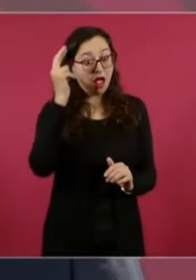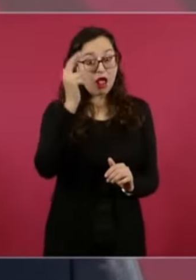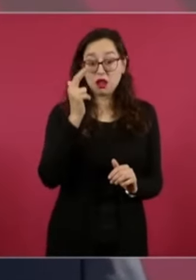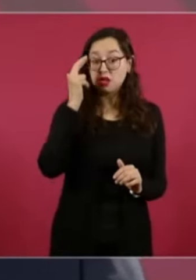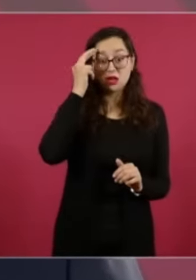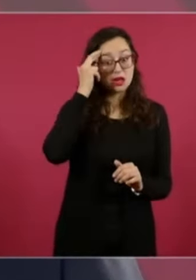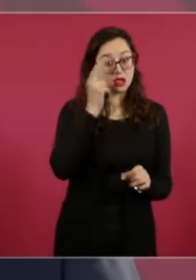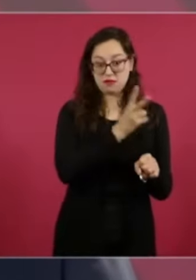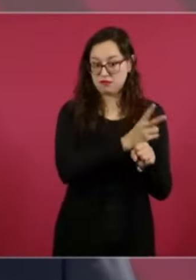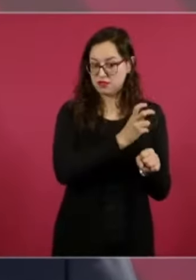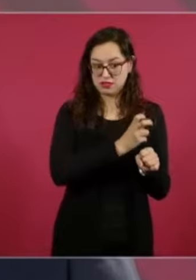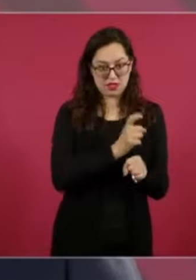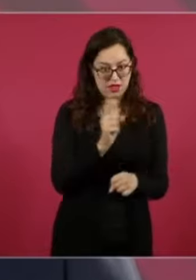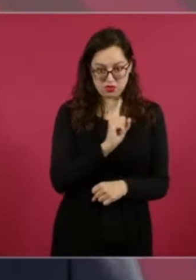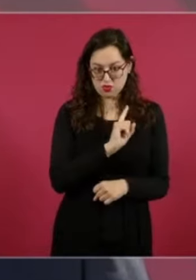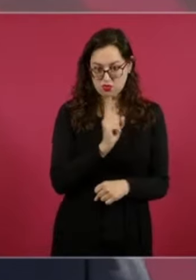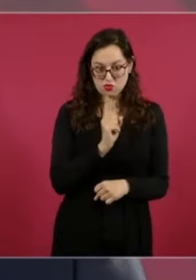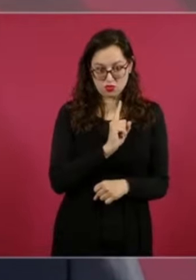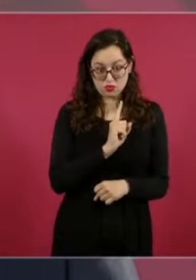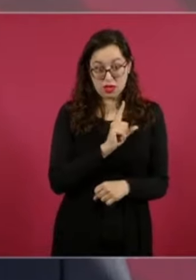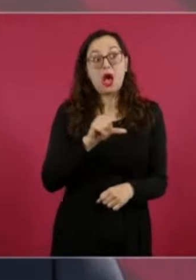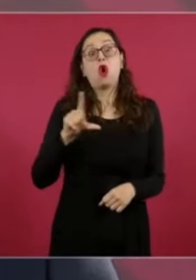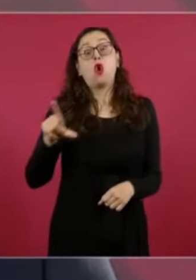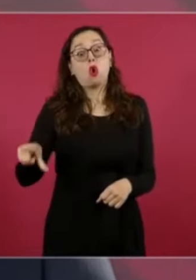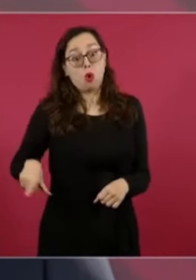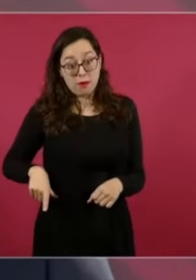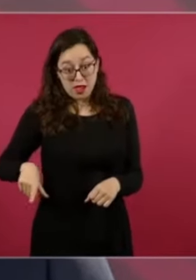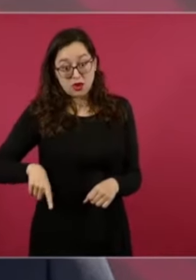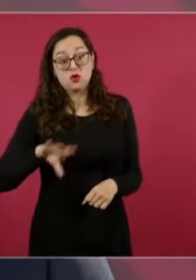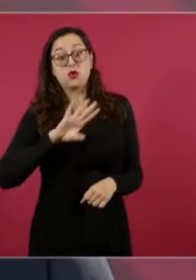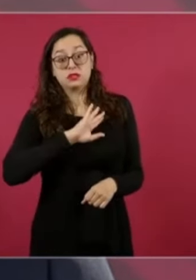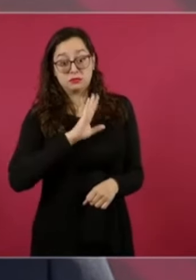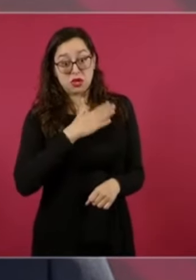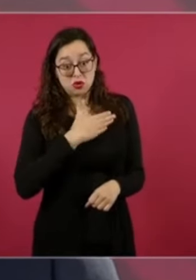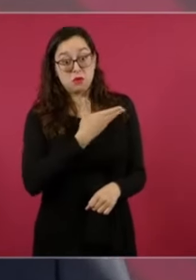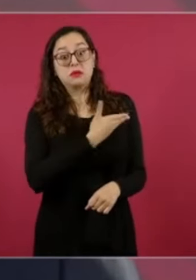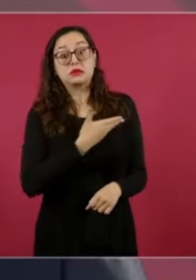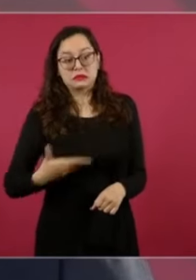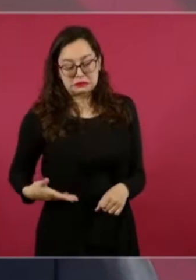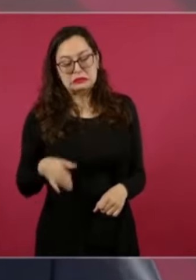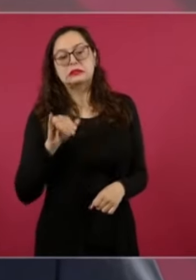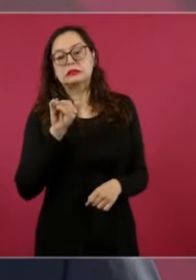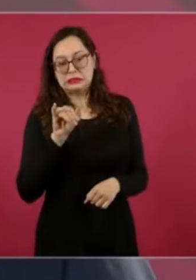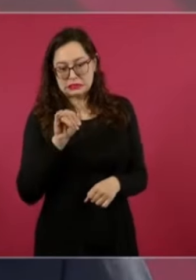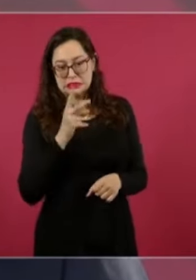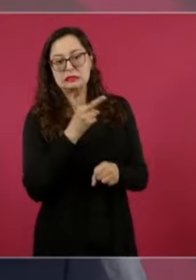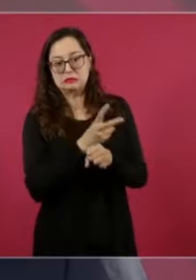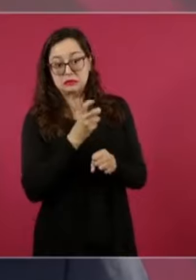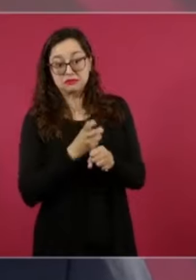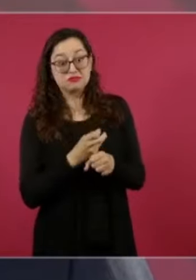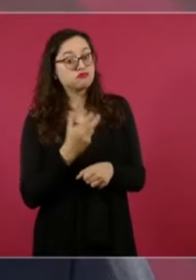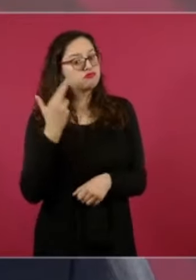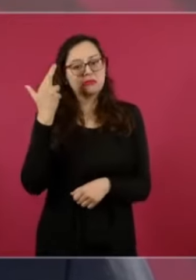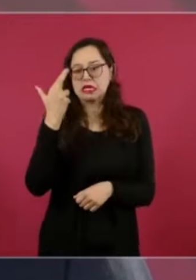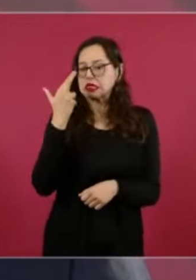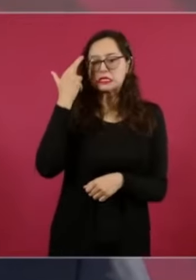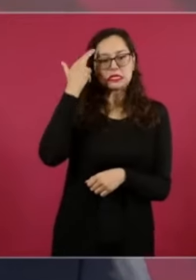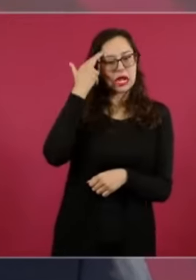al presidente de España, se invitó al gobierno de España, pero ahora él